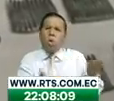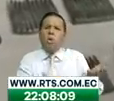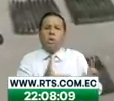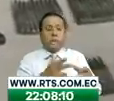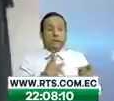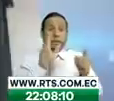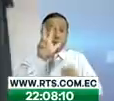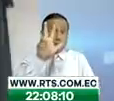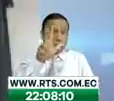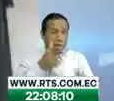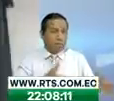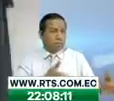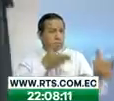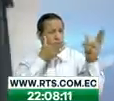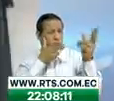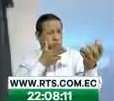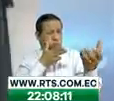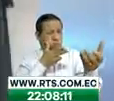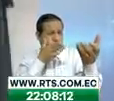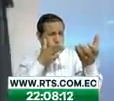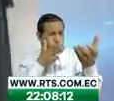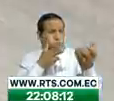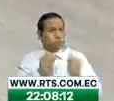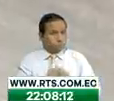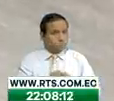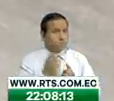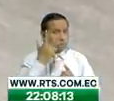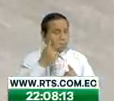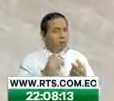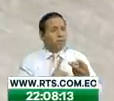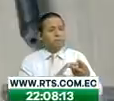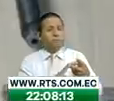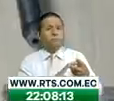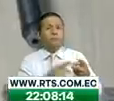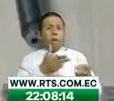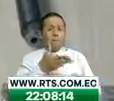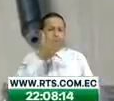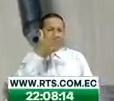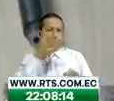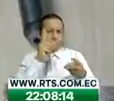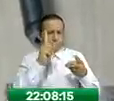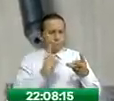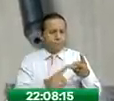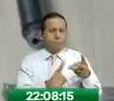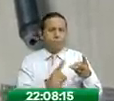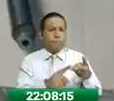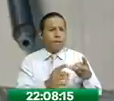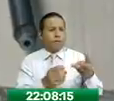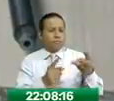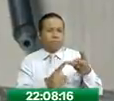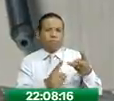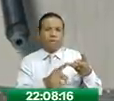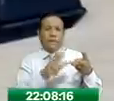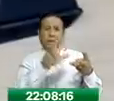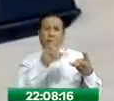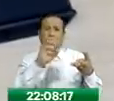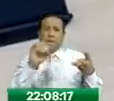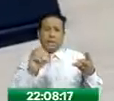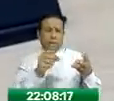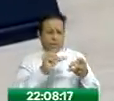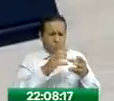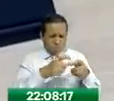calibre 5.56 de alto alcance, un revólver, una culata de fusil, 300 municiones,